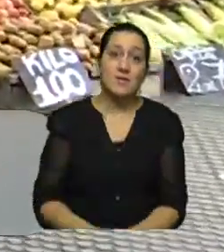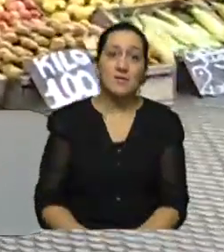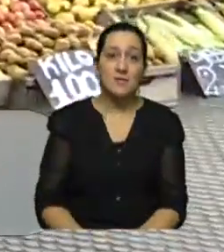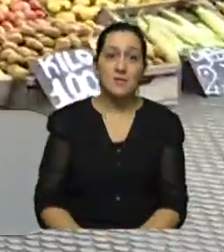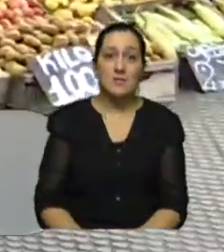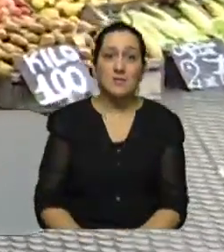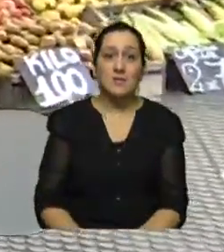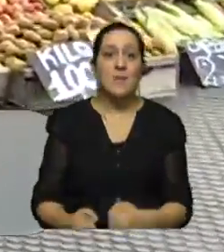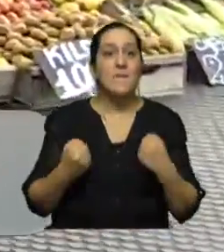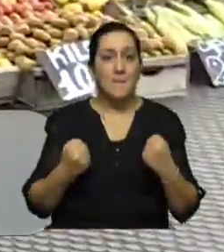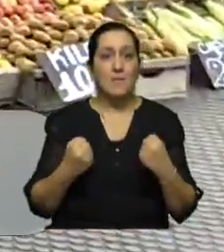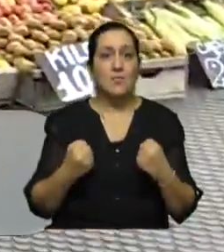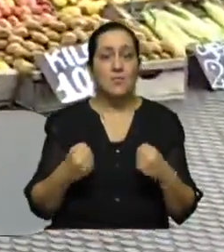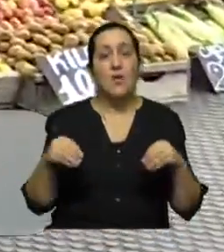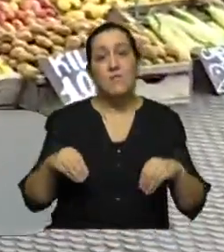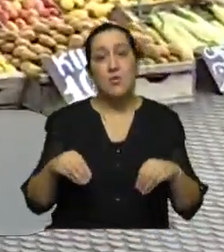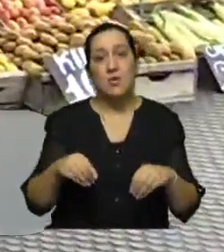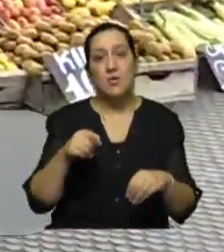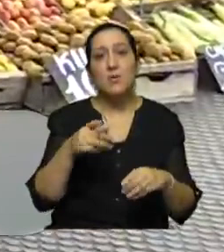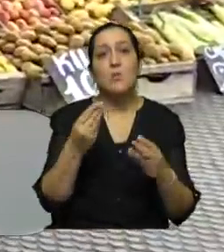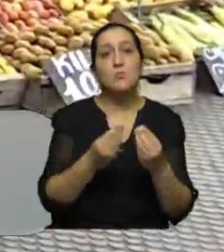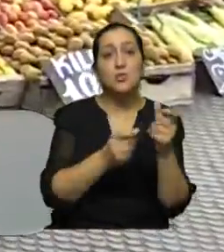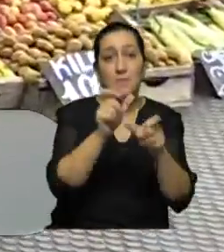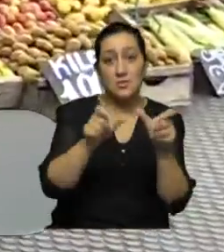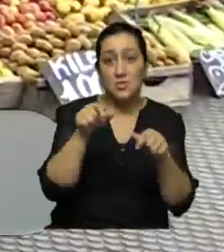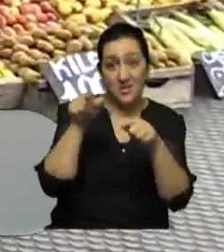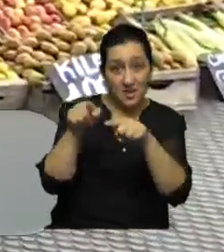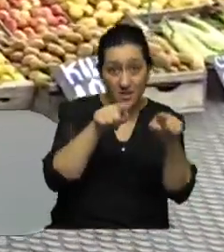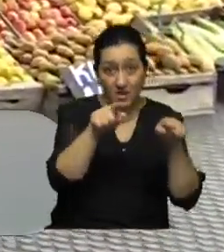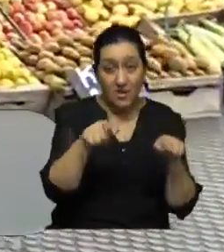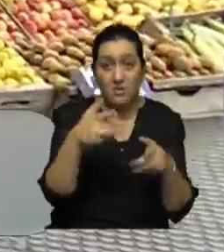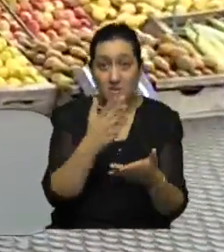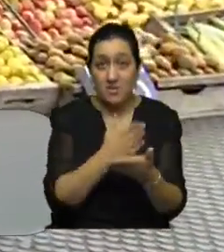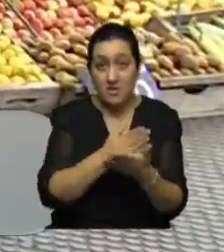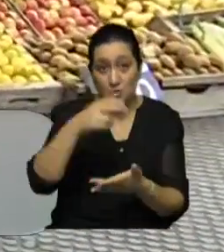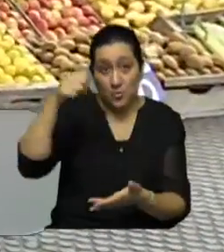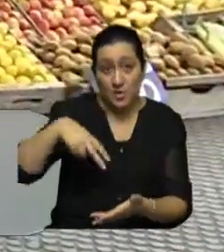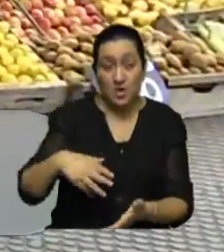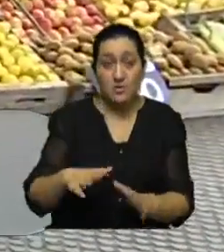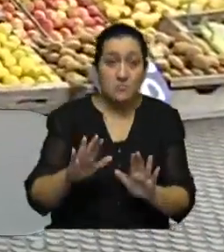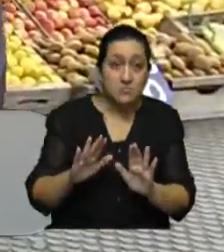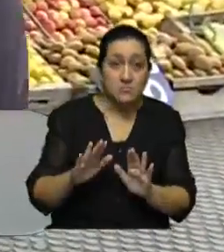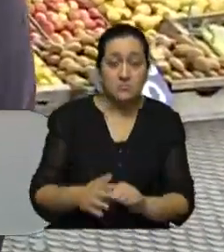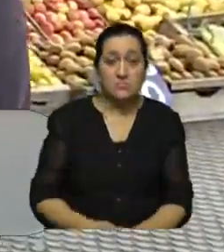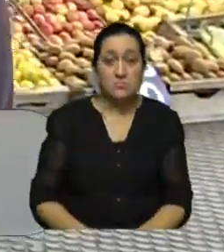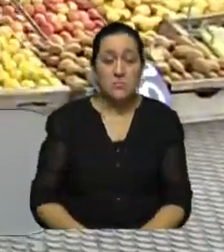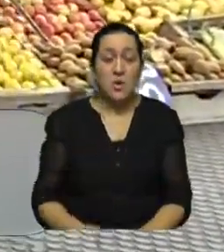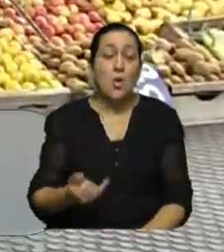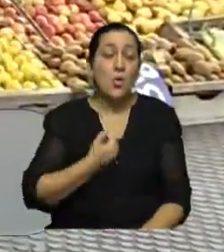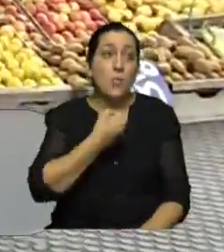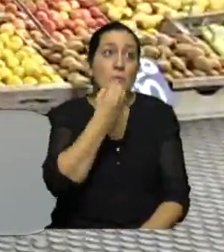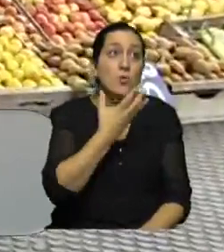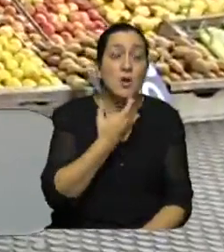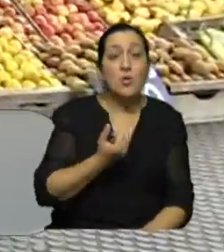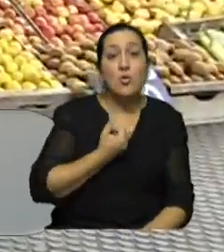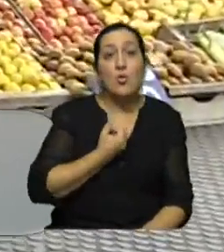vecino? Vamos arriba, no le afloje. Toda esta gente que está acá también tiene derecho, digo, a opinar, digo, ¿no? ¿Cómo vivir, cómo mejorar, digo?